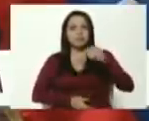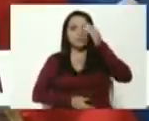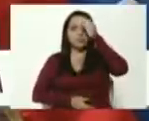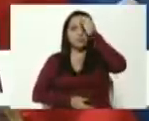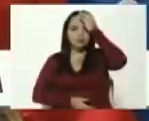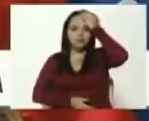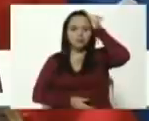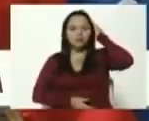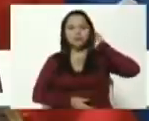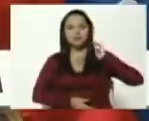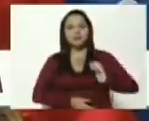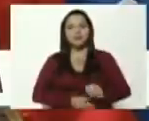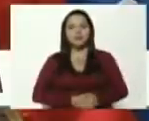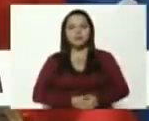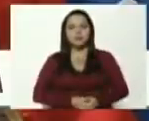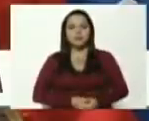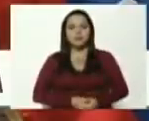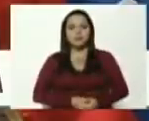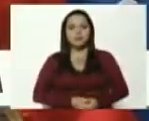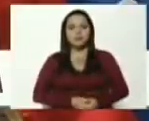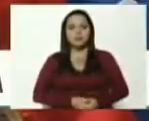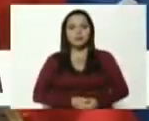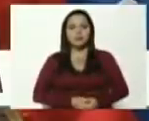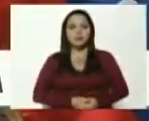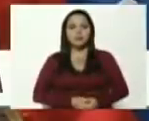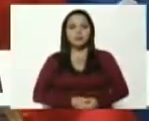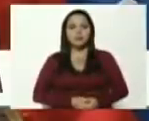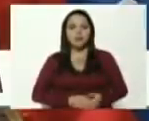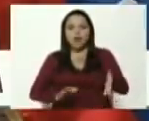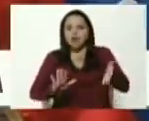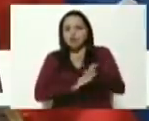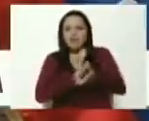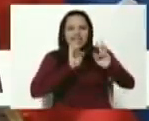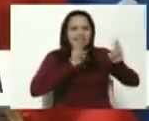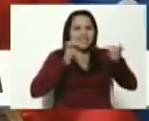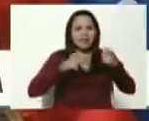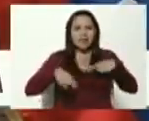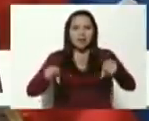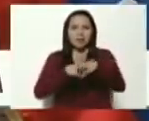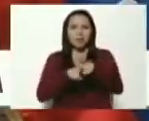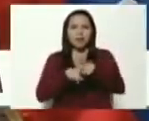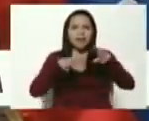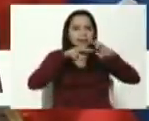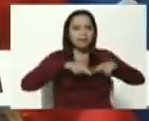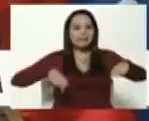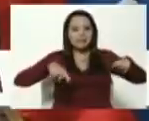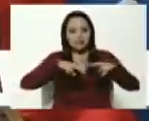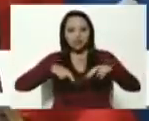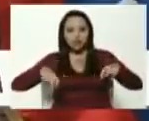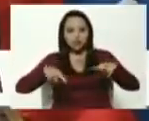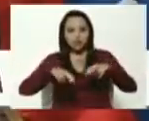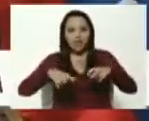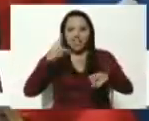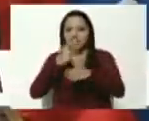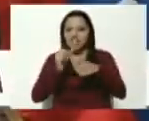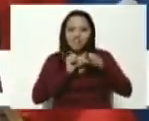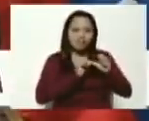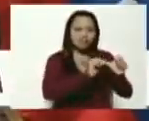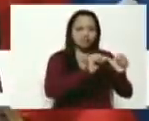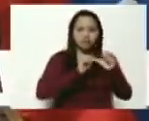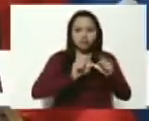Obviamente que cuando estamos hablando del desarrollo de casos como este, las investigaciones deben